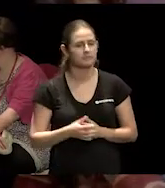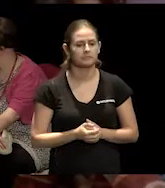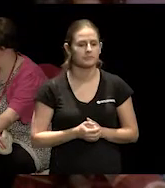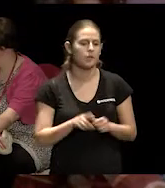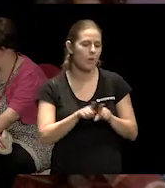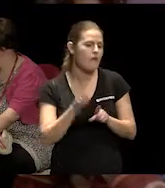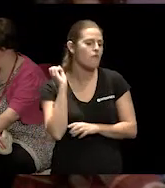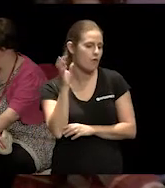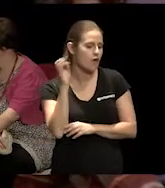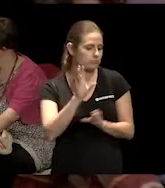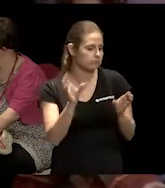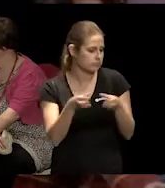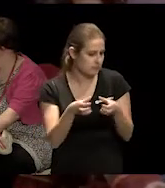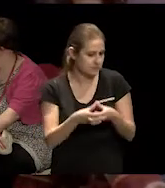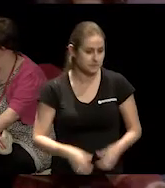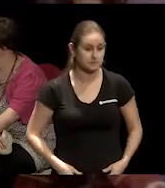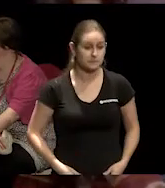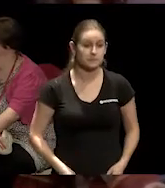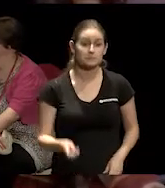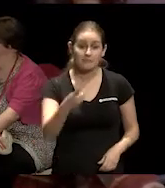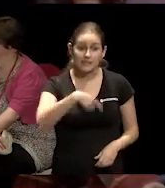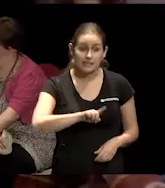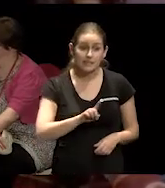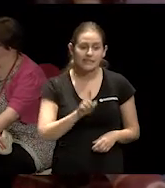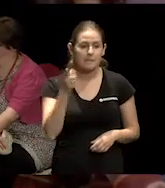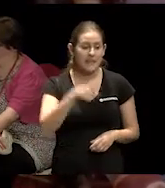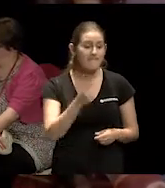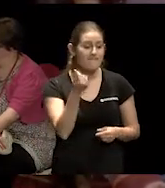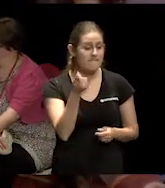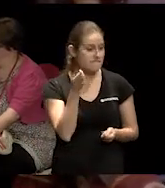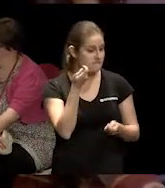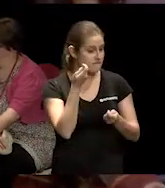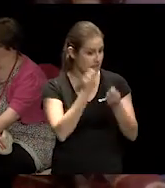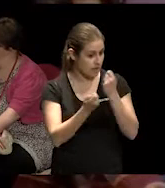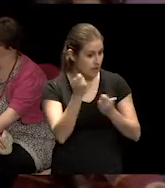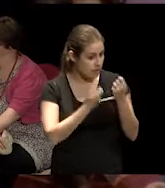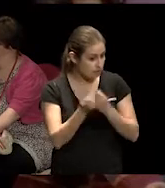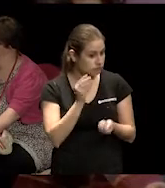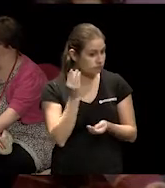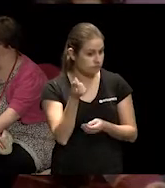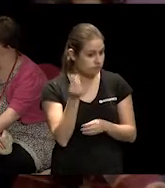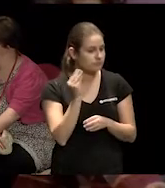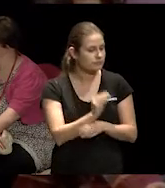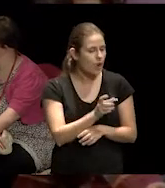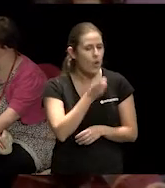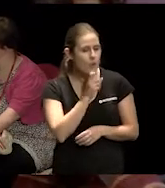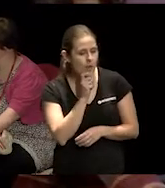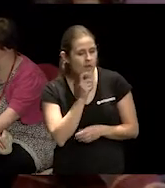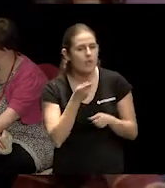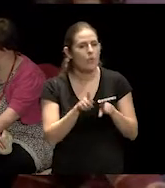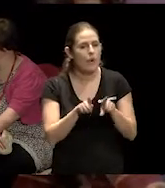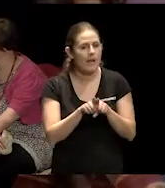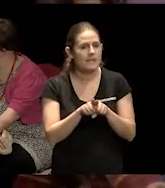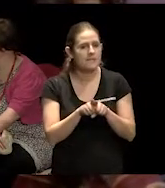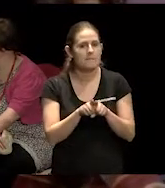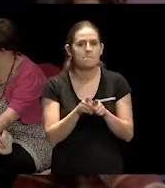es decir, que es un proyecto que se le propuso al Teatro Nacional, que lanzó en un primer lugar muchas expectativas de